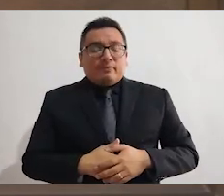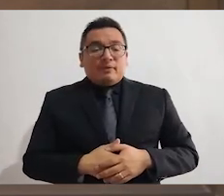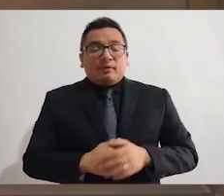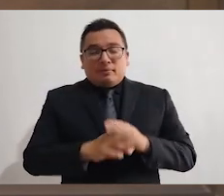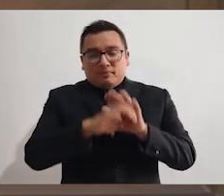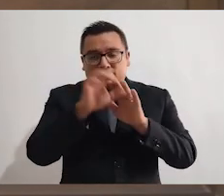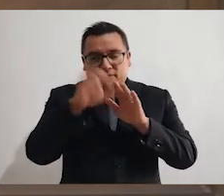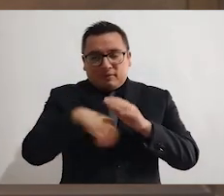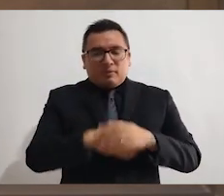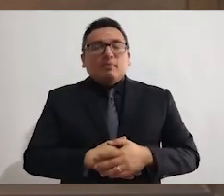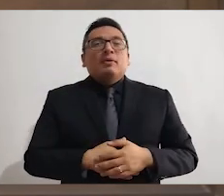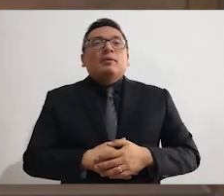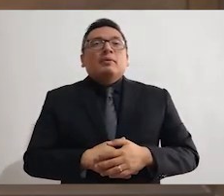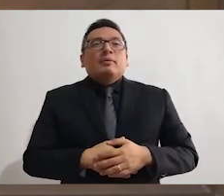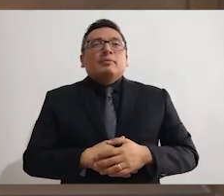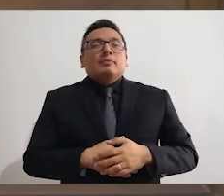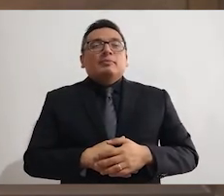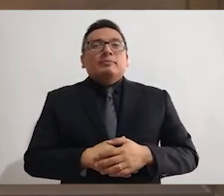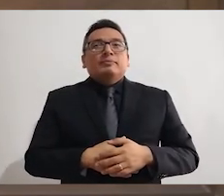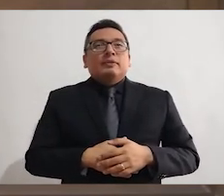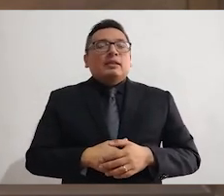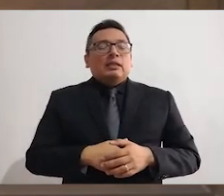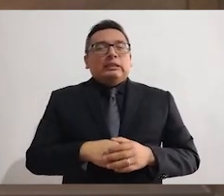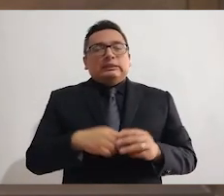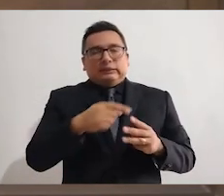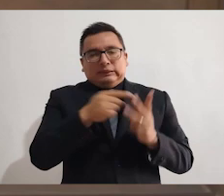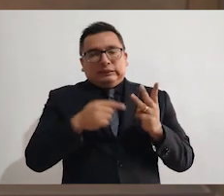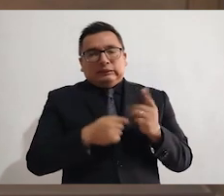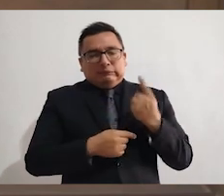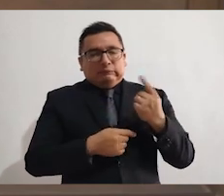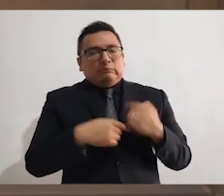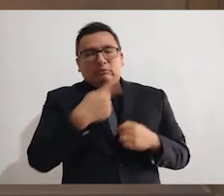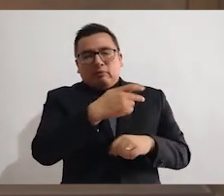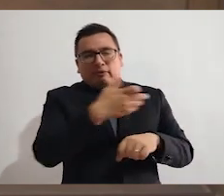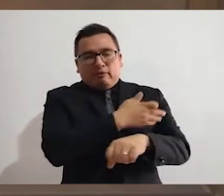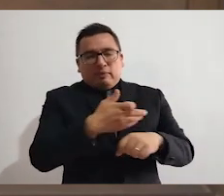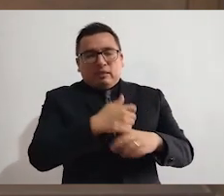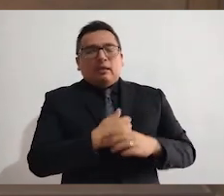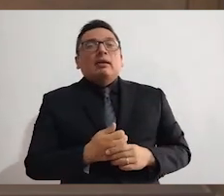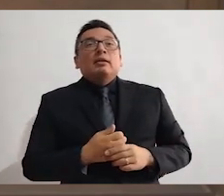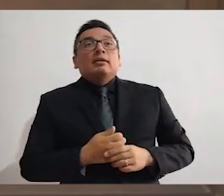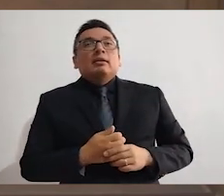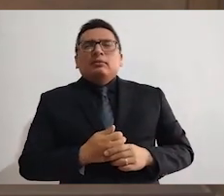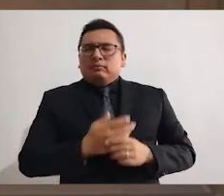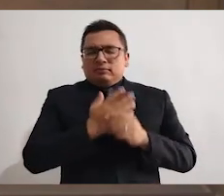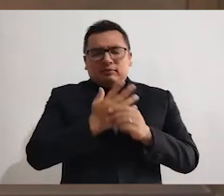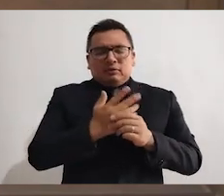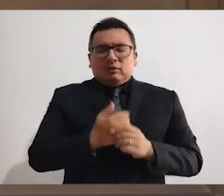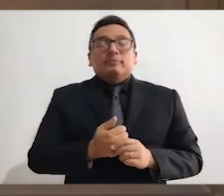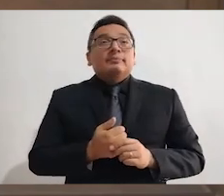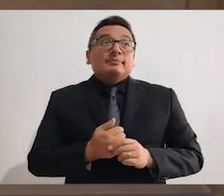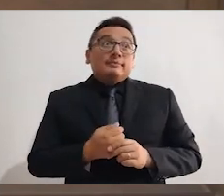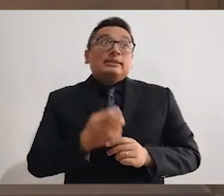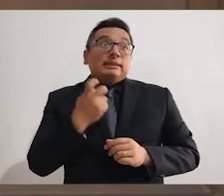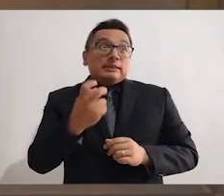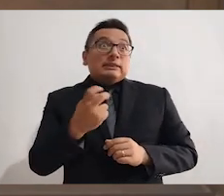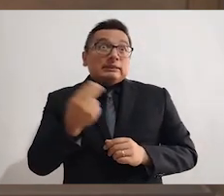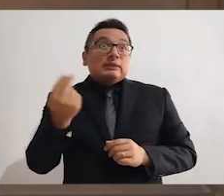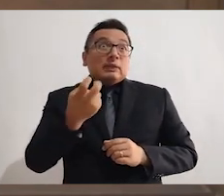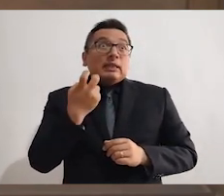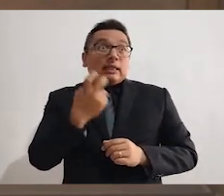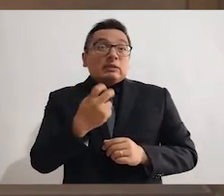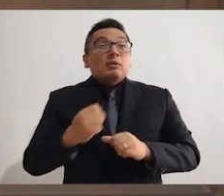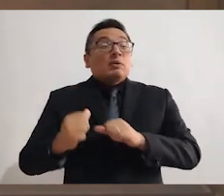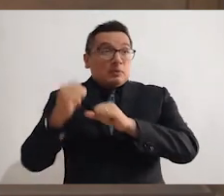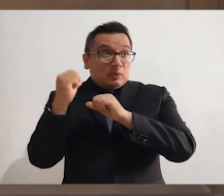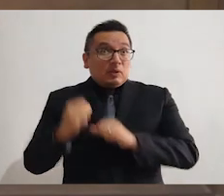La familia, por ejemplo, de una de las personas que acompañamos decía, es que necesitamos más eso, o sea,